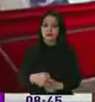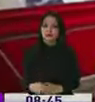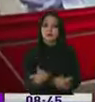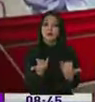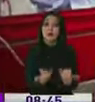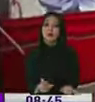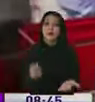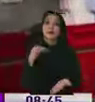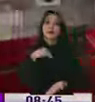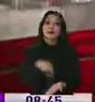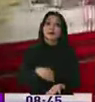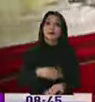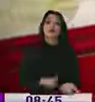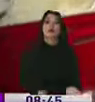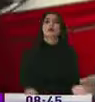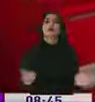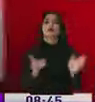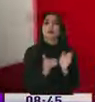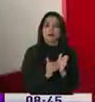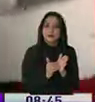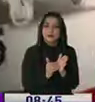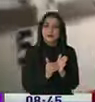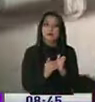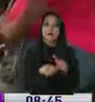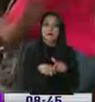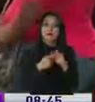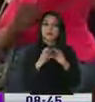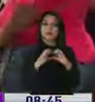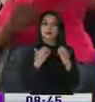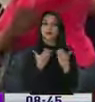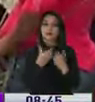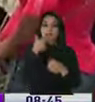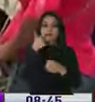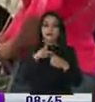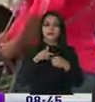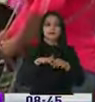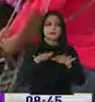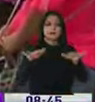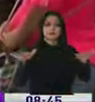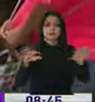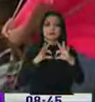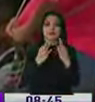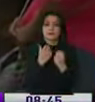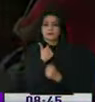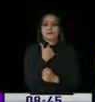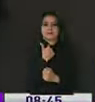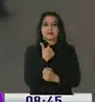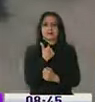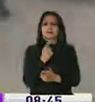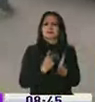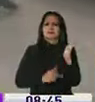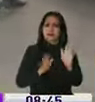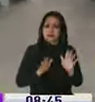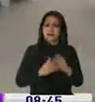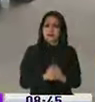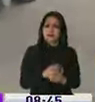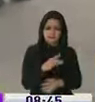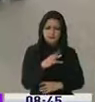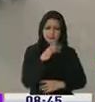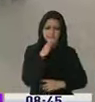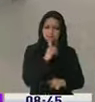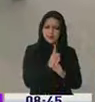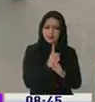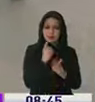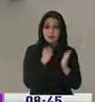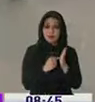reanudaron, otra supuesta emanación de gas puso en alerta a los familiares de los estudiantes. Nosotros sí percibimos porque a mí por